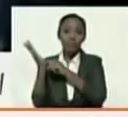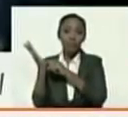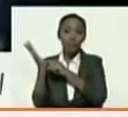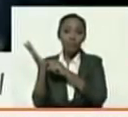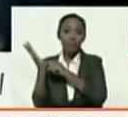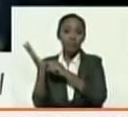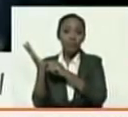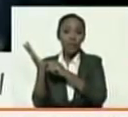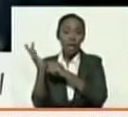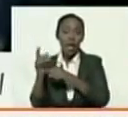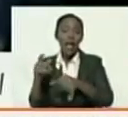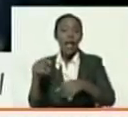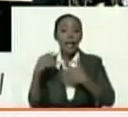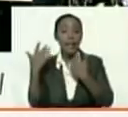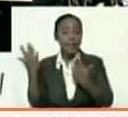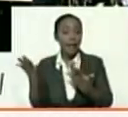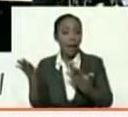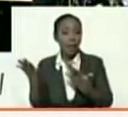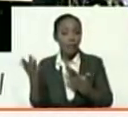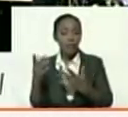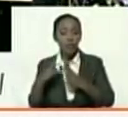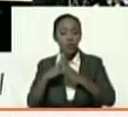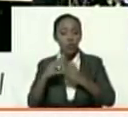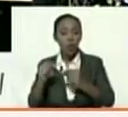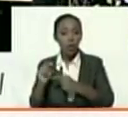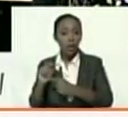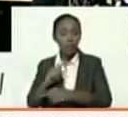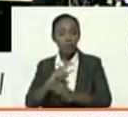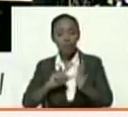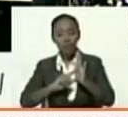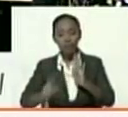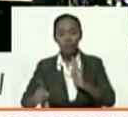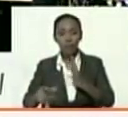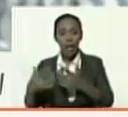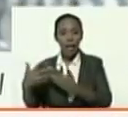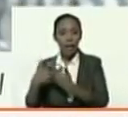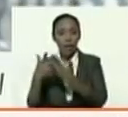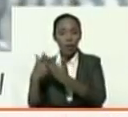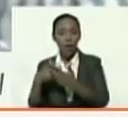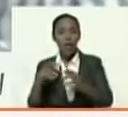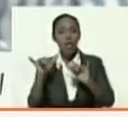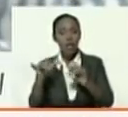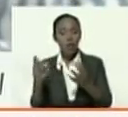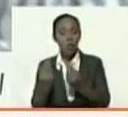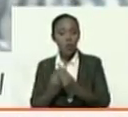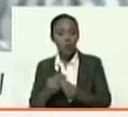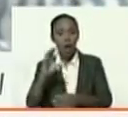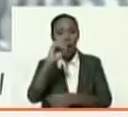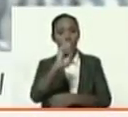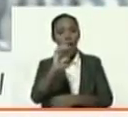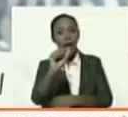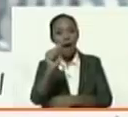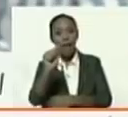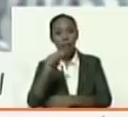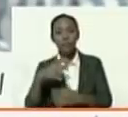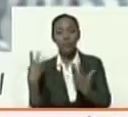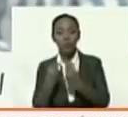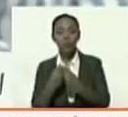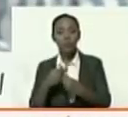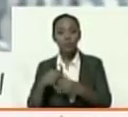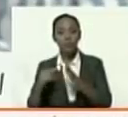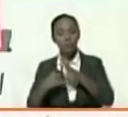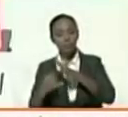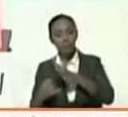que los que están dirigiendo todo esto es Estados Unidos y la OEA. Y la OEA por vía instrumentos de Estados Unidos. Pero así